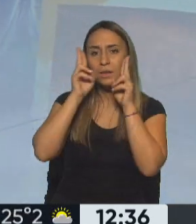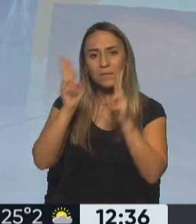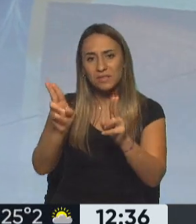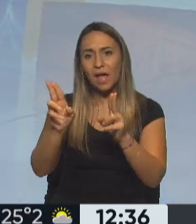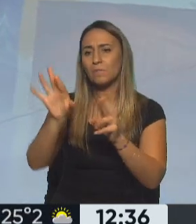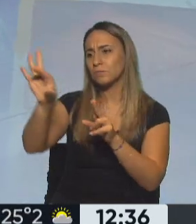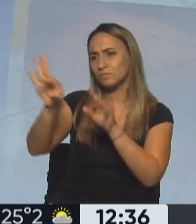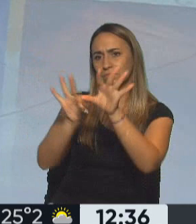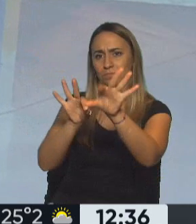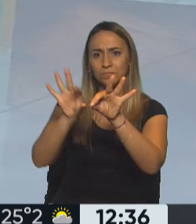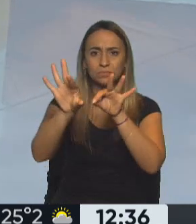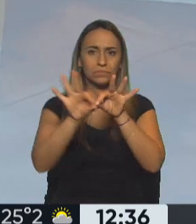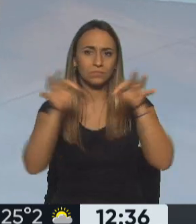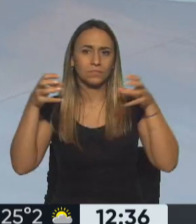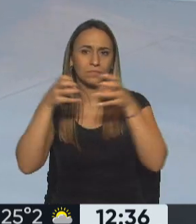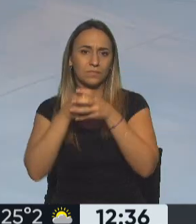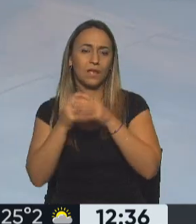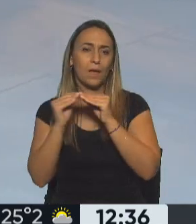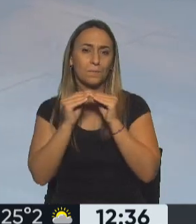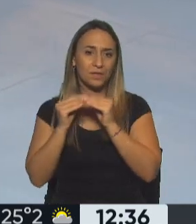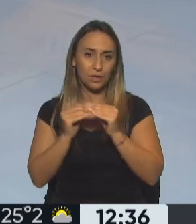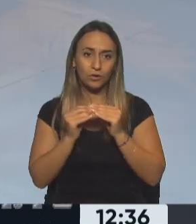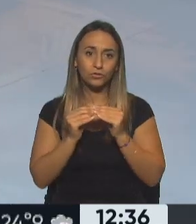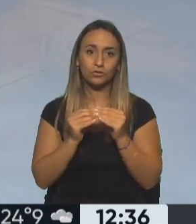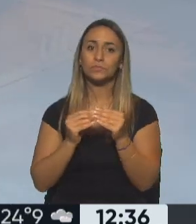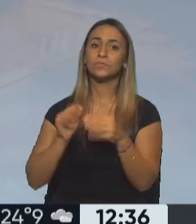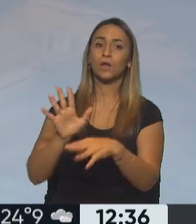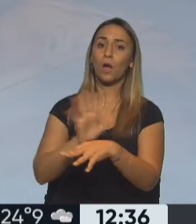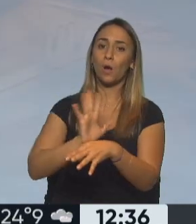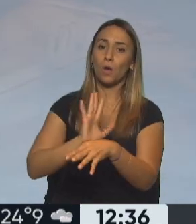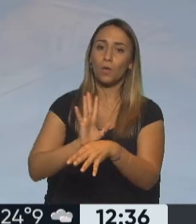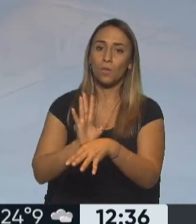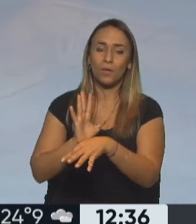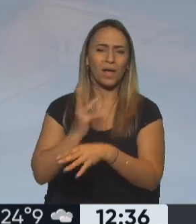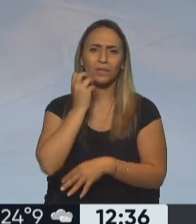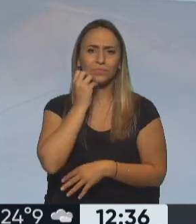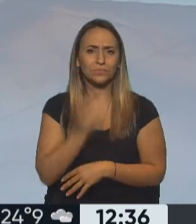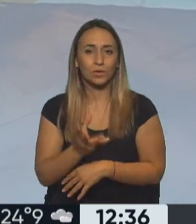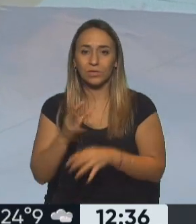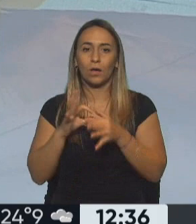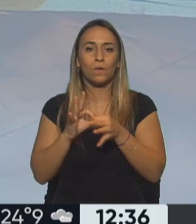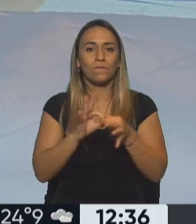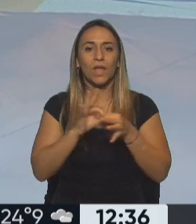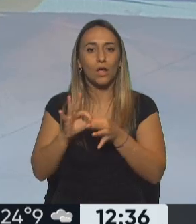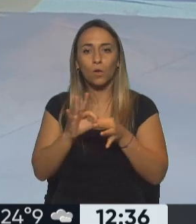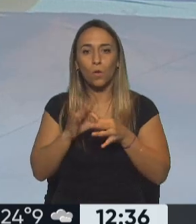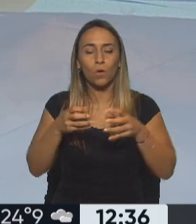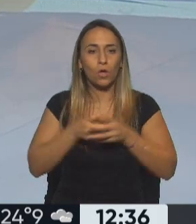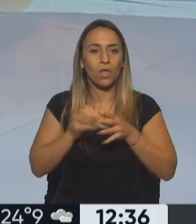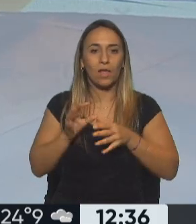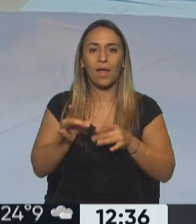quienes elegimos para ser compañeros de vida en cuanto a la amistad. Bueno, una obra que se hace de un modo precioso con esa comunidad tan fuerte que tienen en